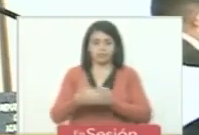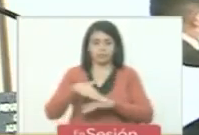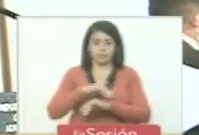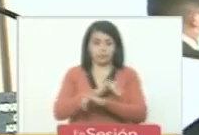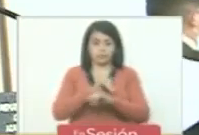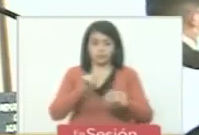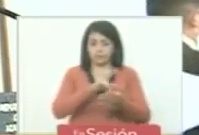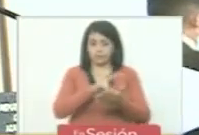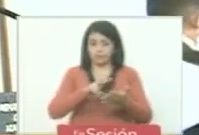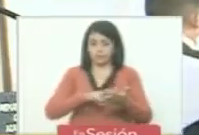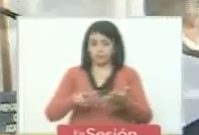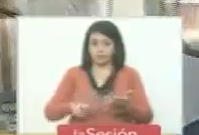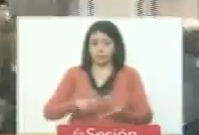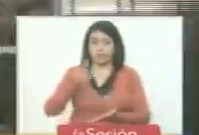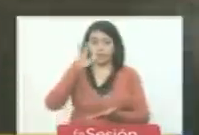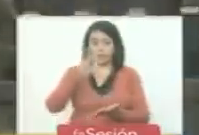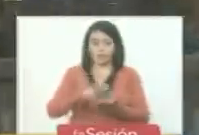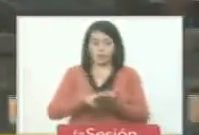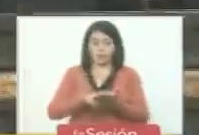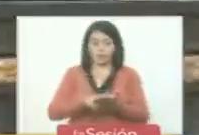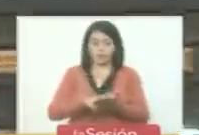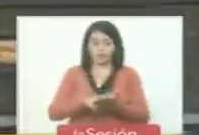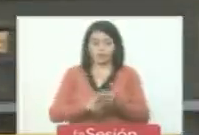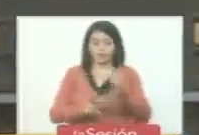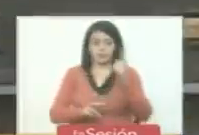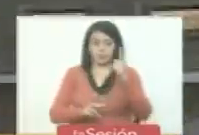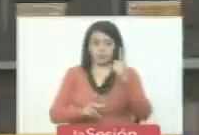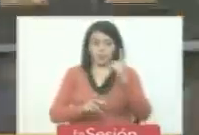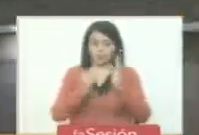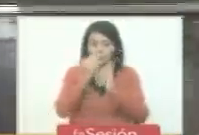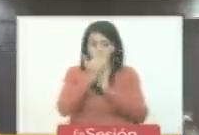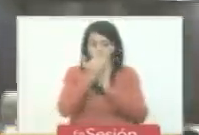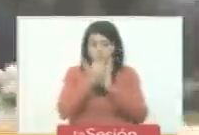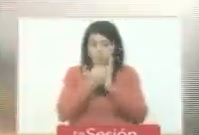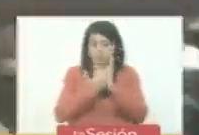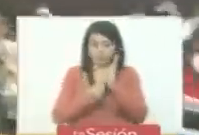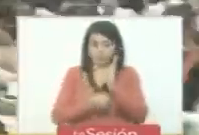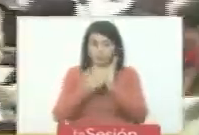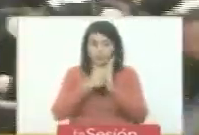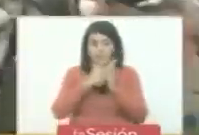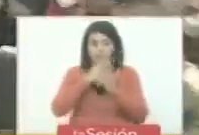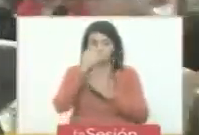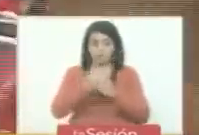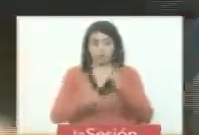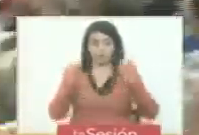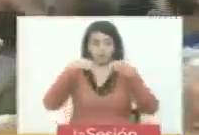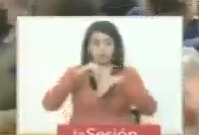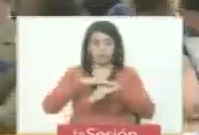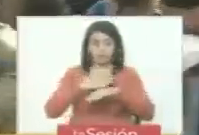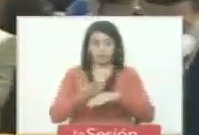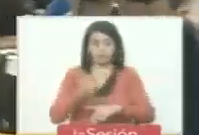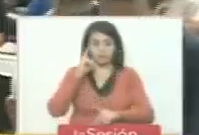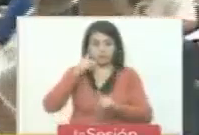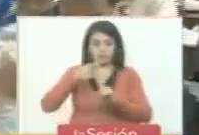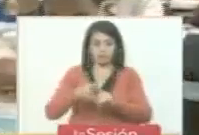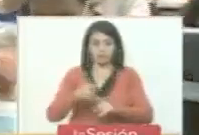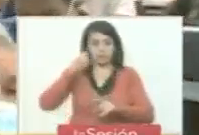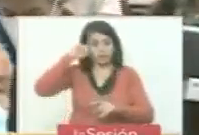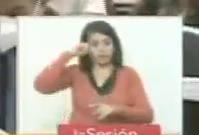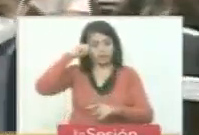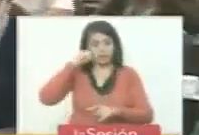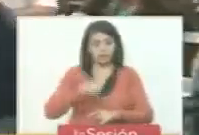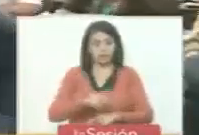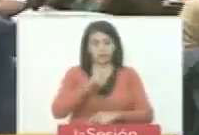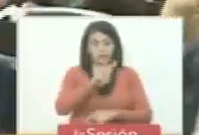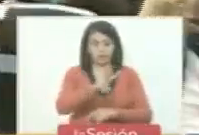vez leída, resultó aprobada. Primer punto del orden del día, proyecto de acuerdo con motivo de conmemorarse